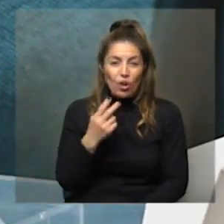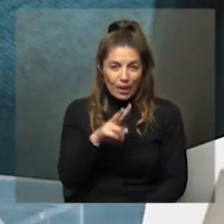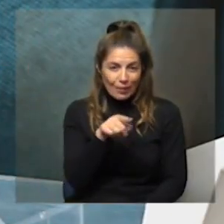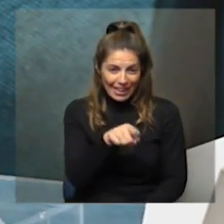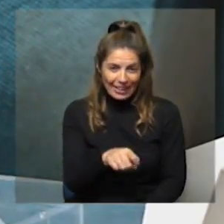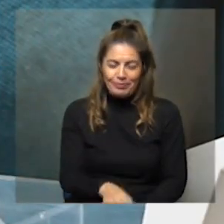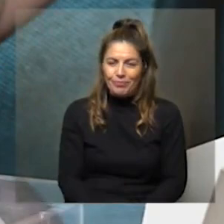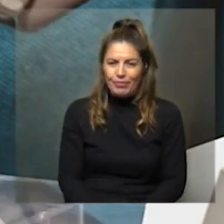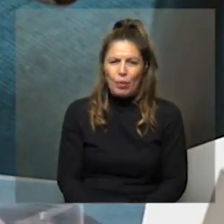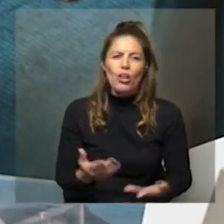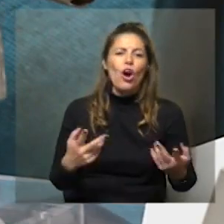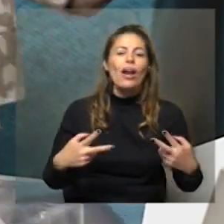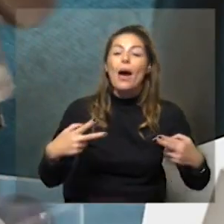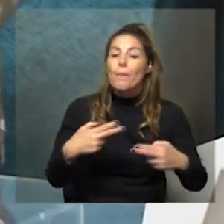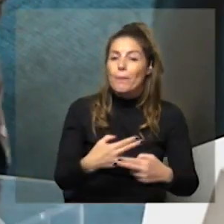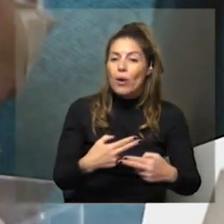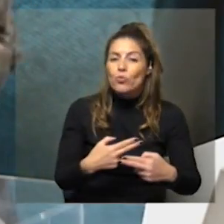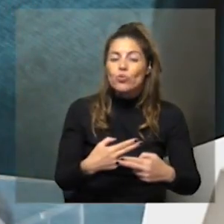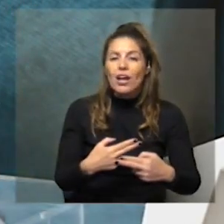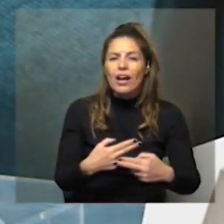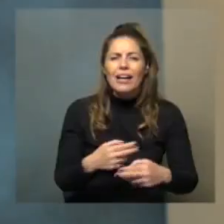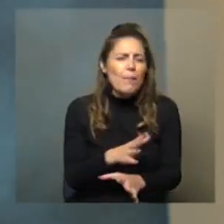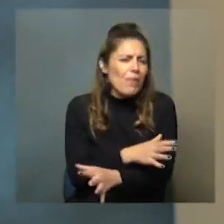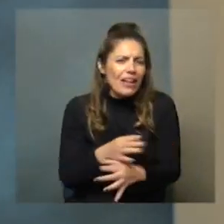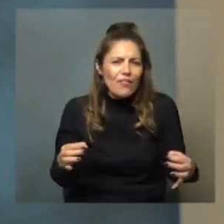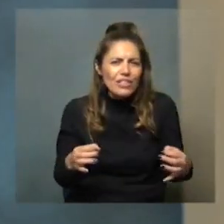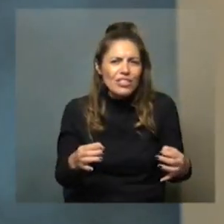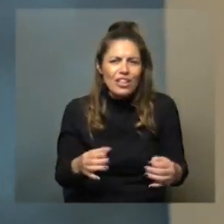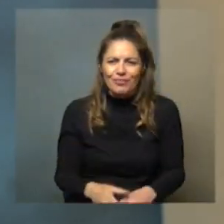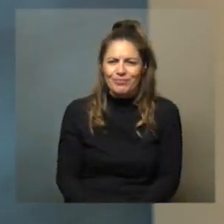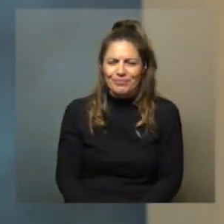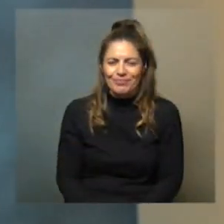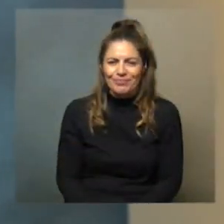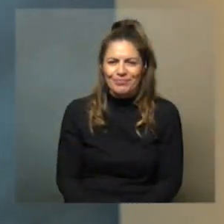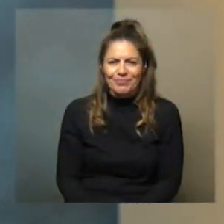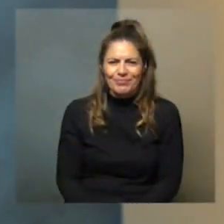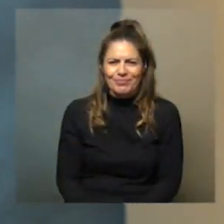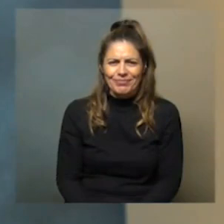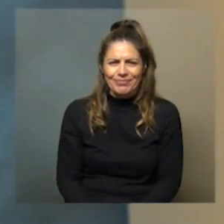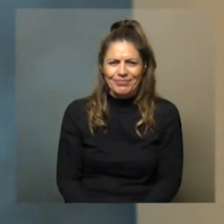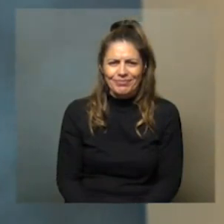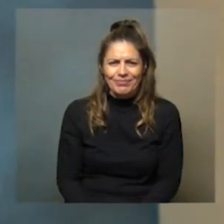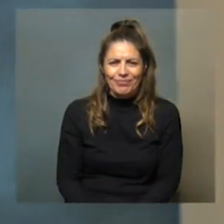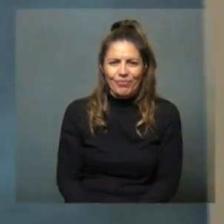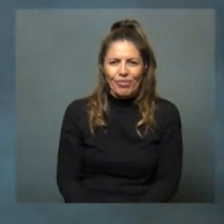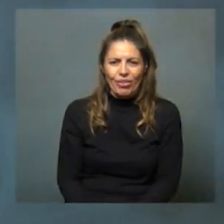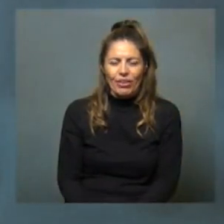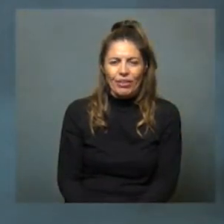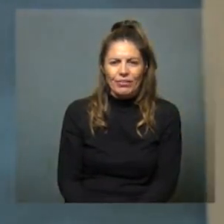bueno, nos vamos a la pausa con... ¡Qué maravilla! Yo no tengo patrón,